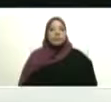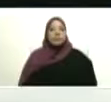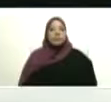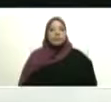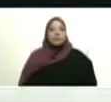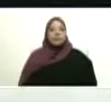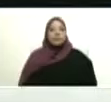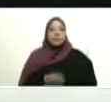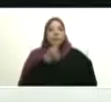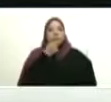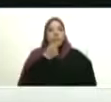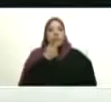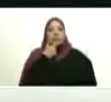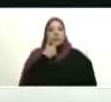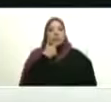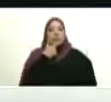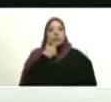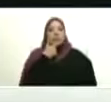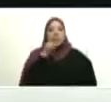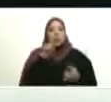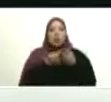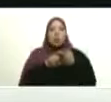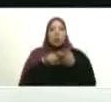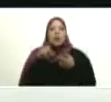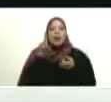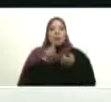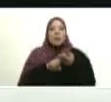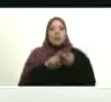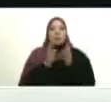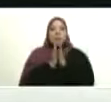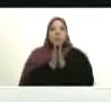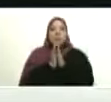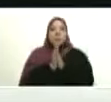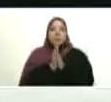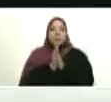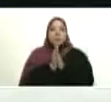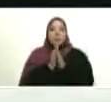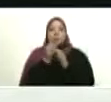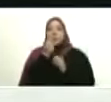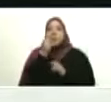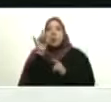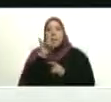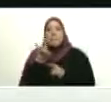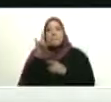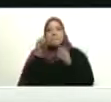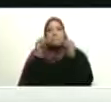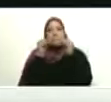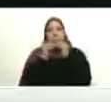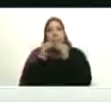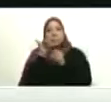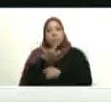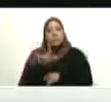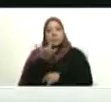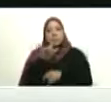Una belleza. Y Cilia, que está aquí conmigo, mi esposa, te manda su beso y su abrazo. Cilita,